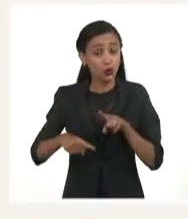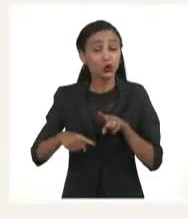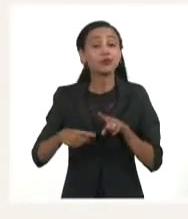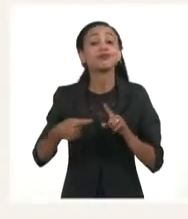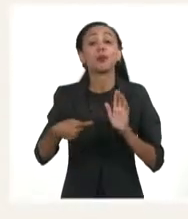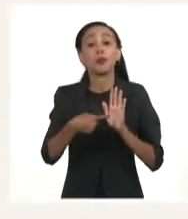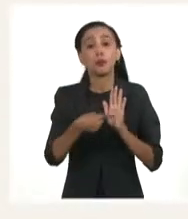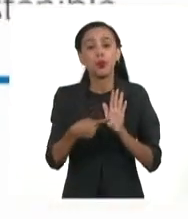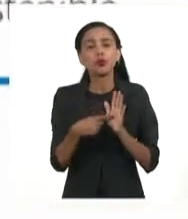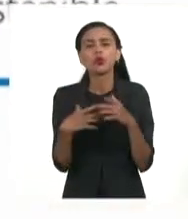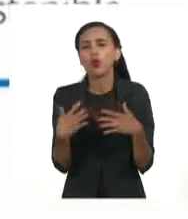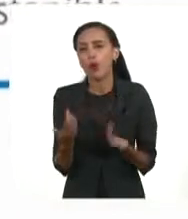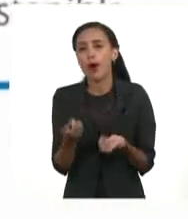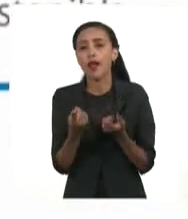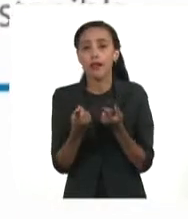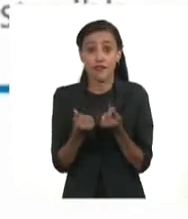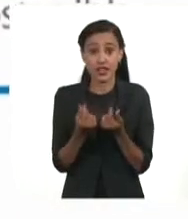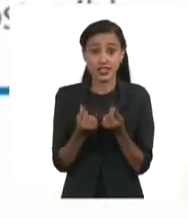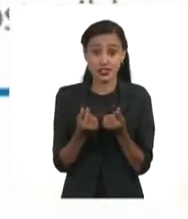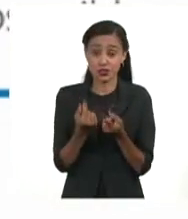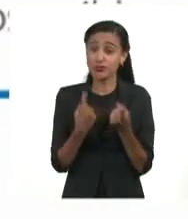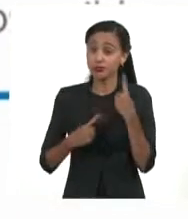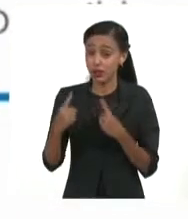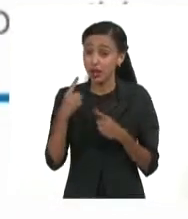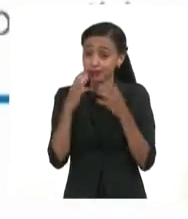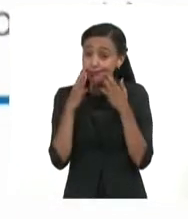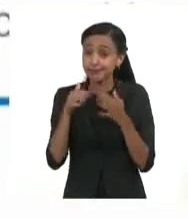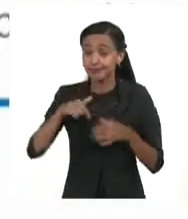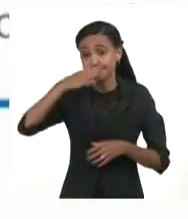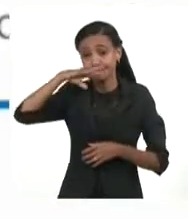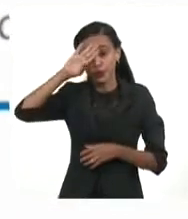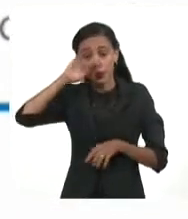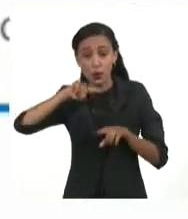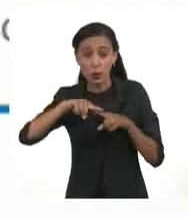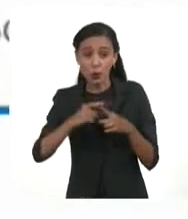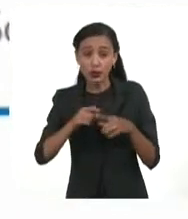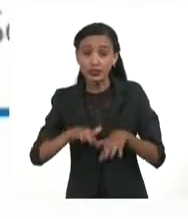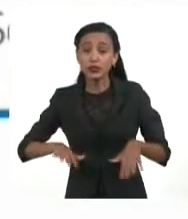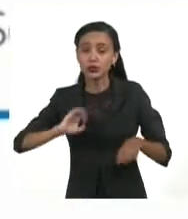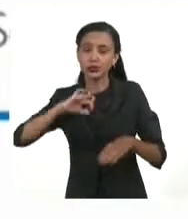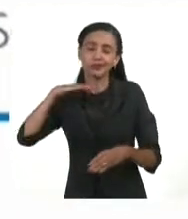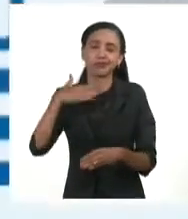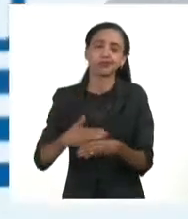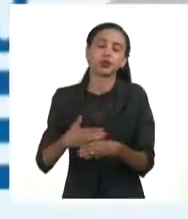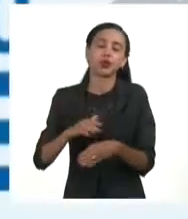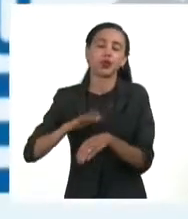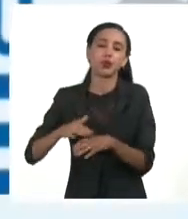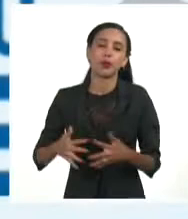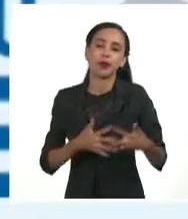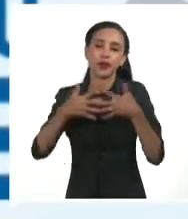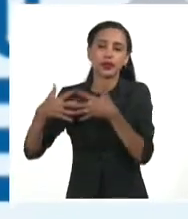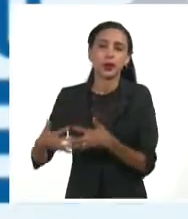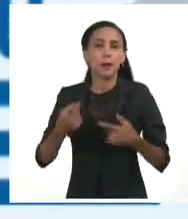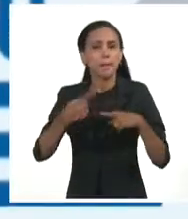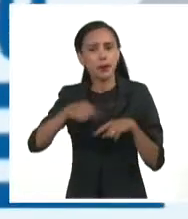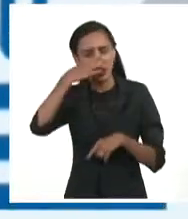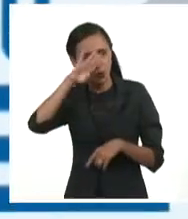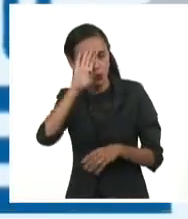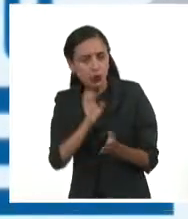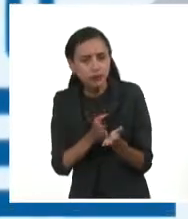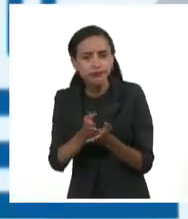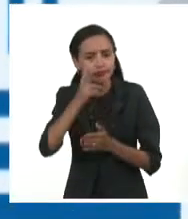financiación, la cual constituye un desafío en nuestro país dado el impacto del bloqueo que nos impone Estados Unidos, pero Cuba no se detiene